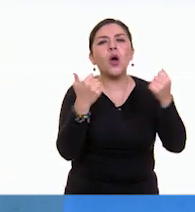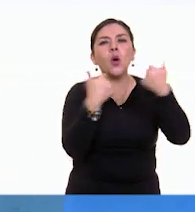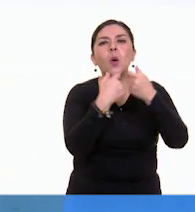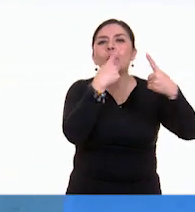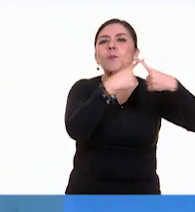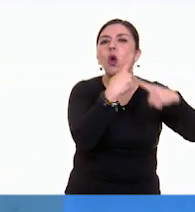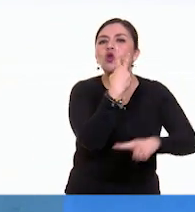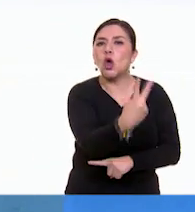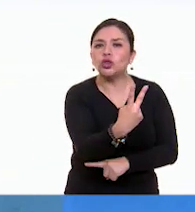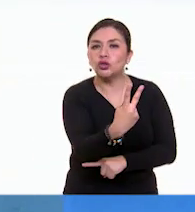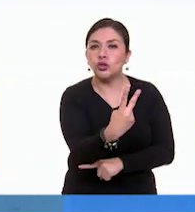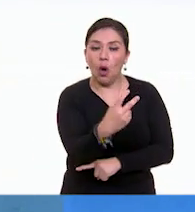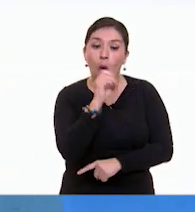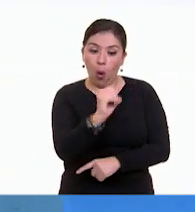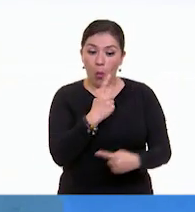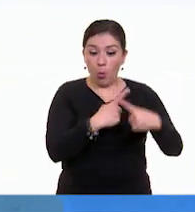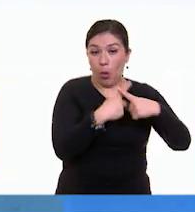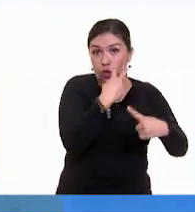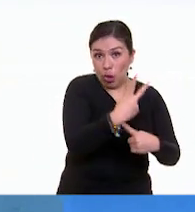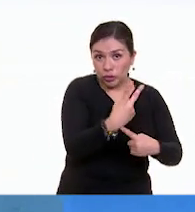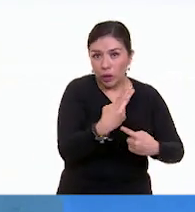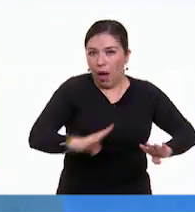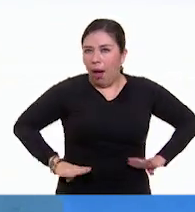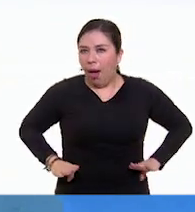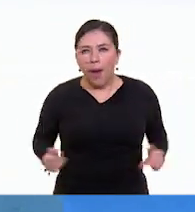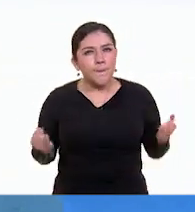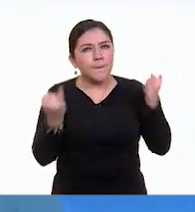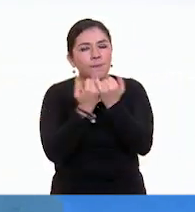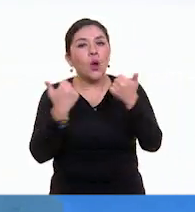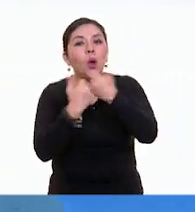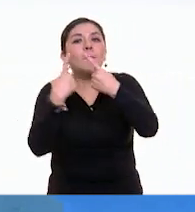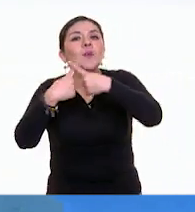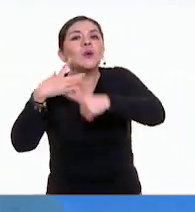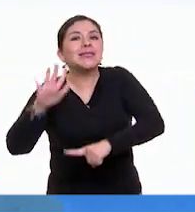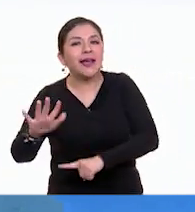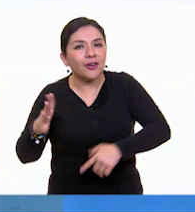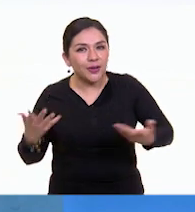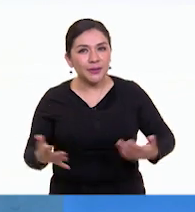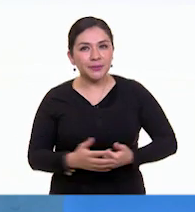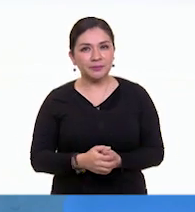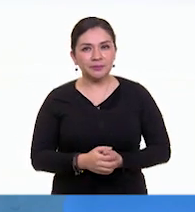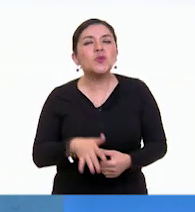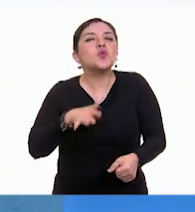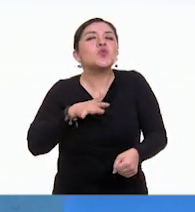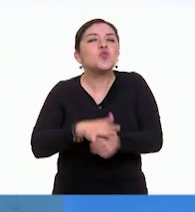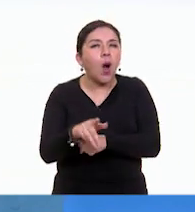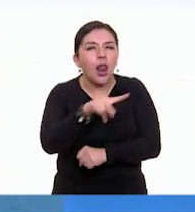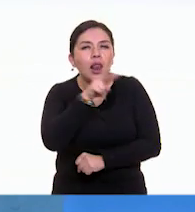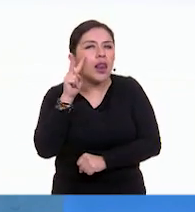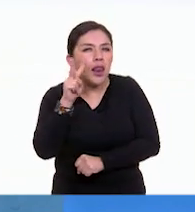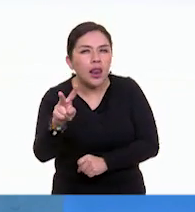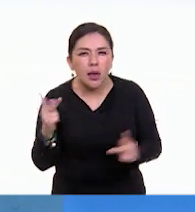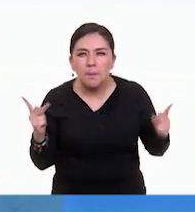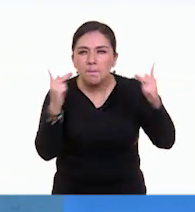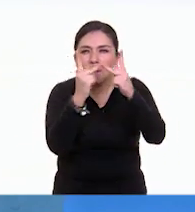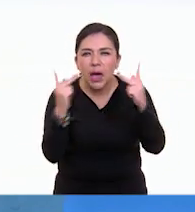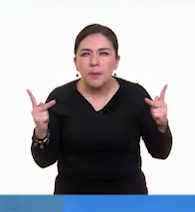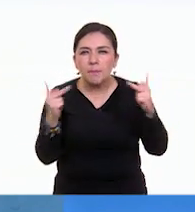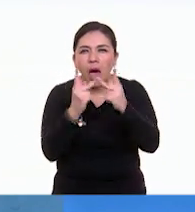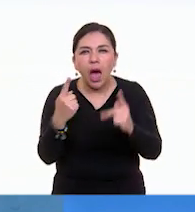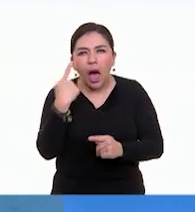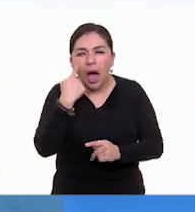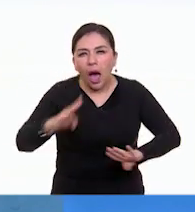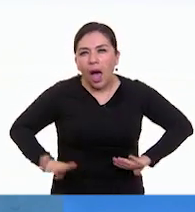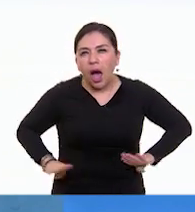2 y los múltiplos de 2 que también son múltiplos de 5. ¿Cuáles son los múltiplos comunes